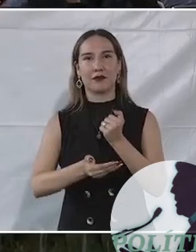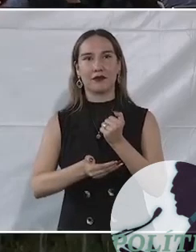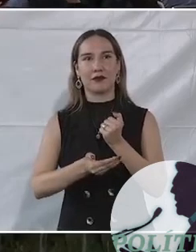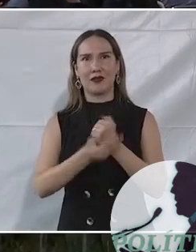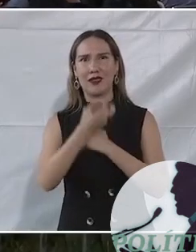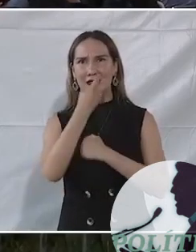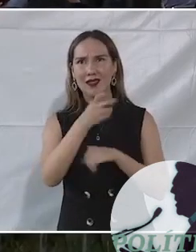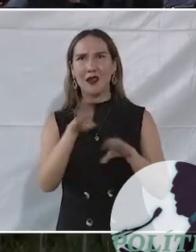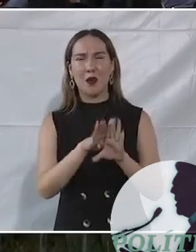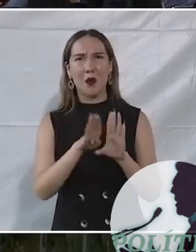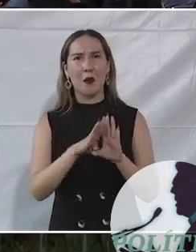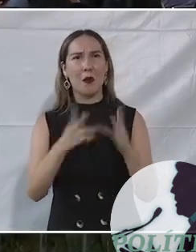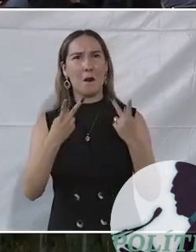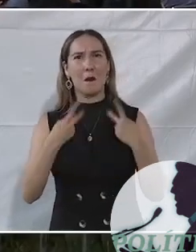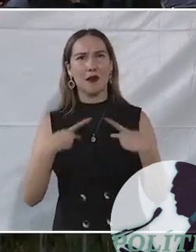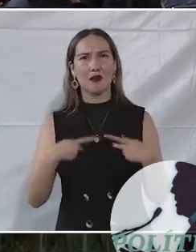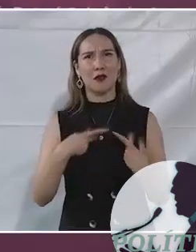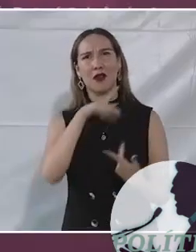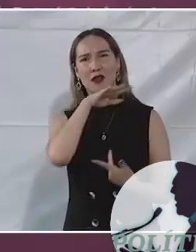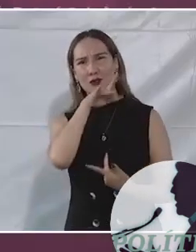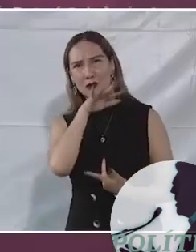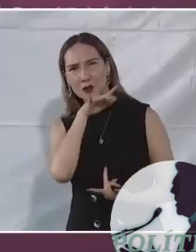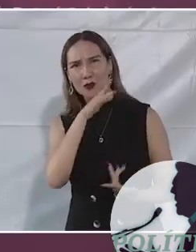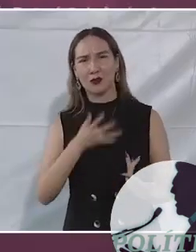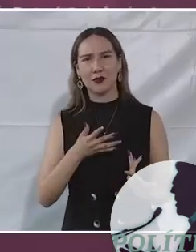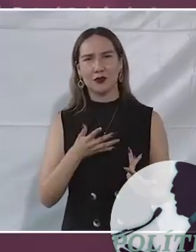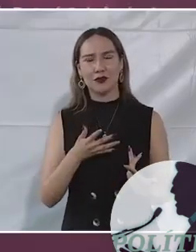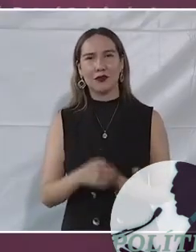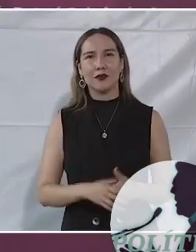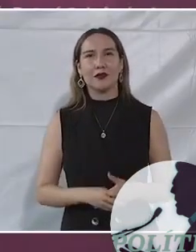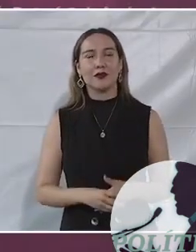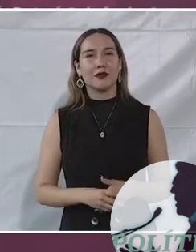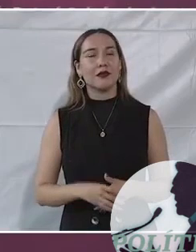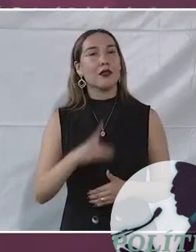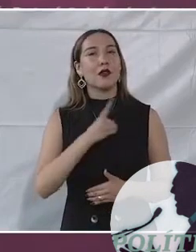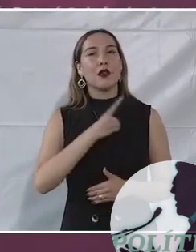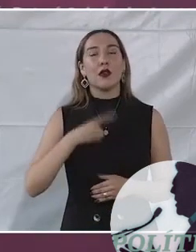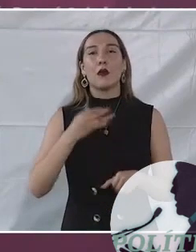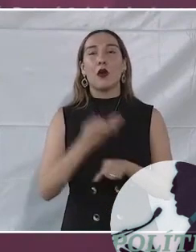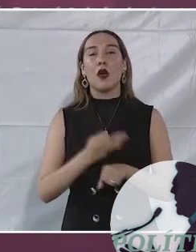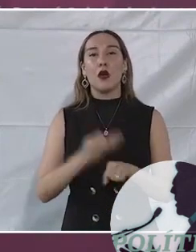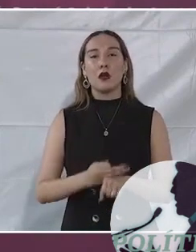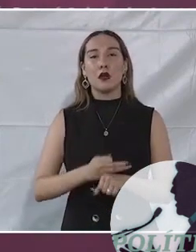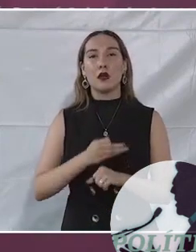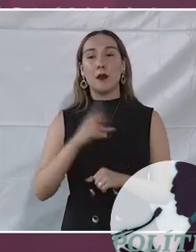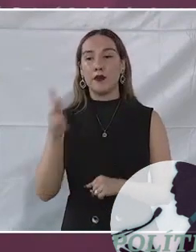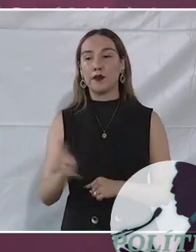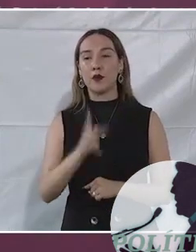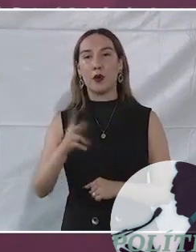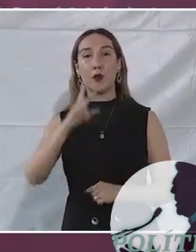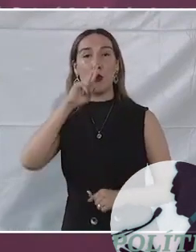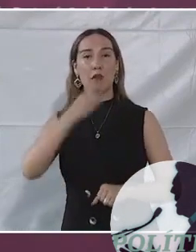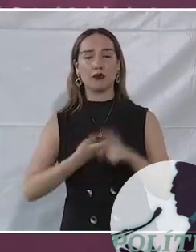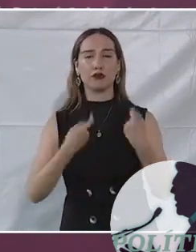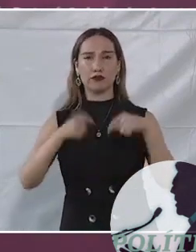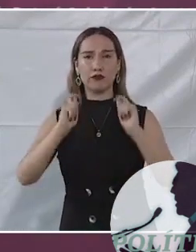ese tráfico con la pobreza de la gente, porque ya el pueblo se empoderó y